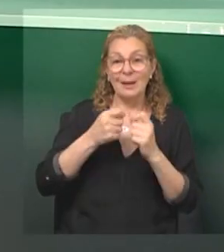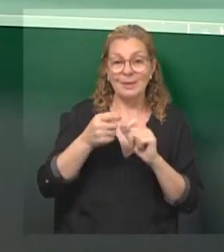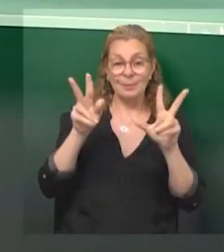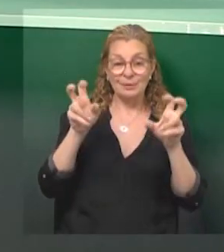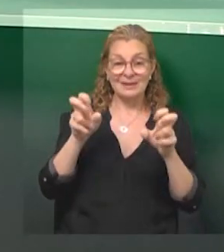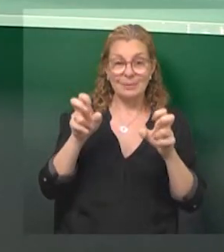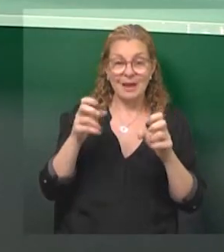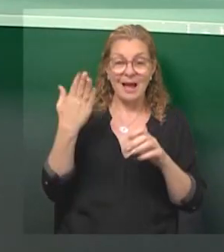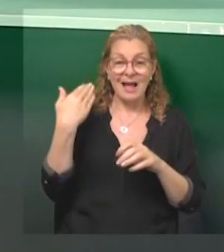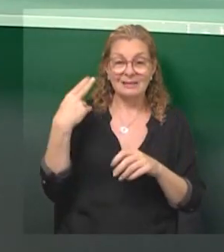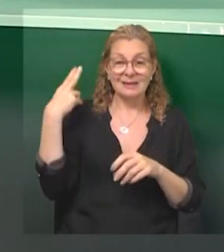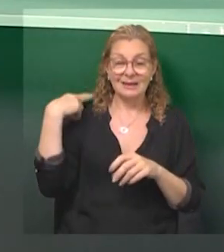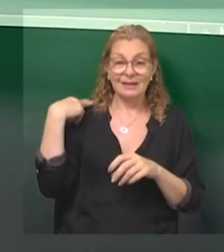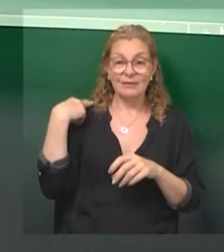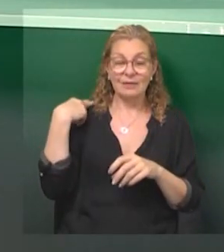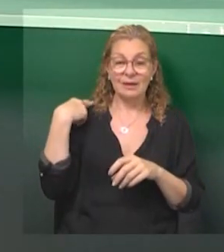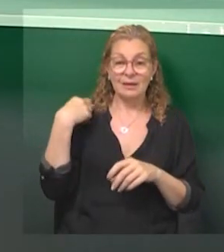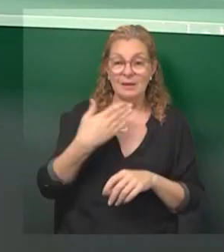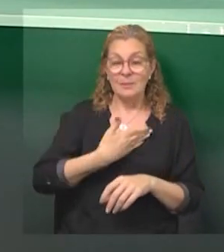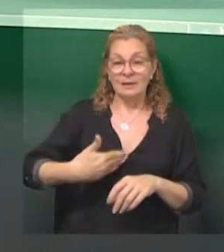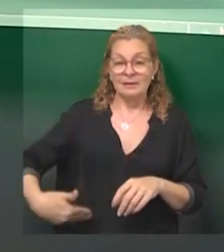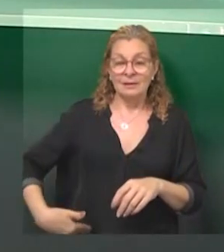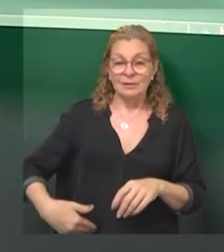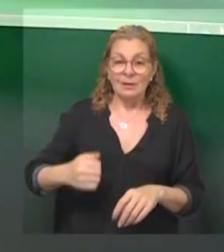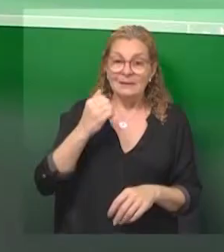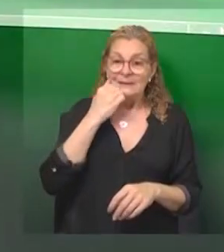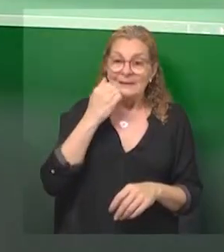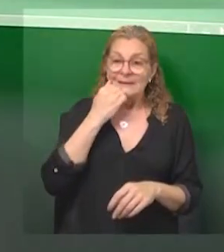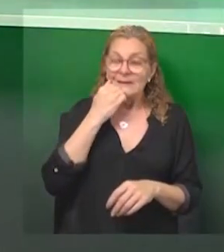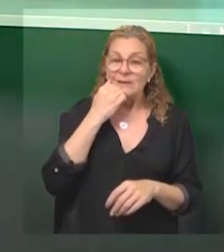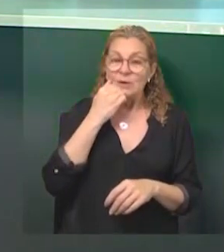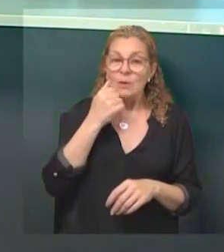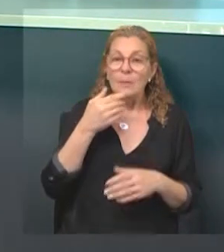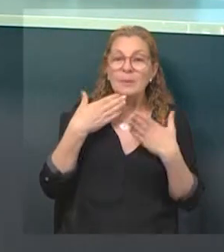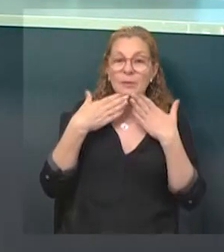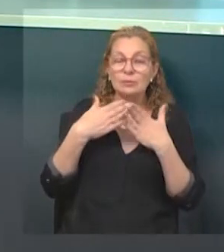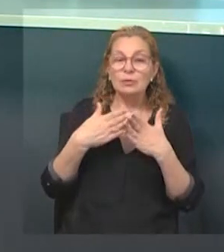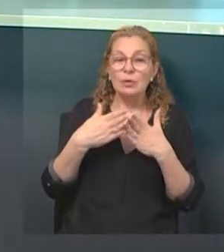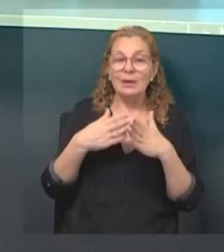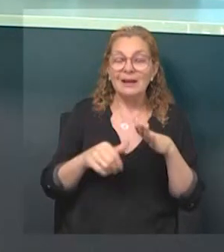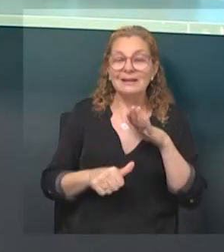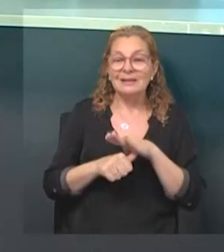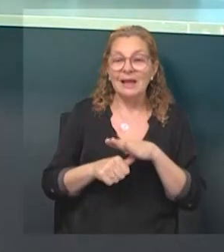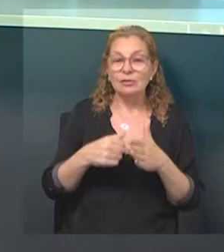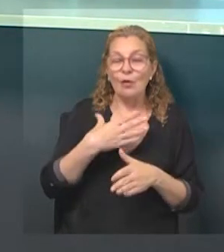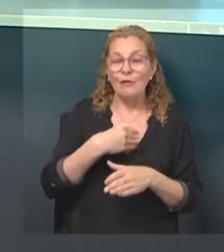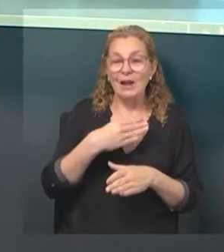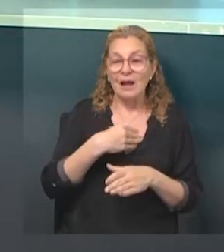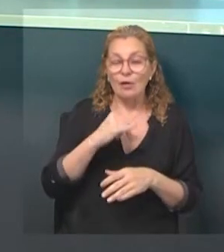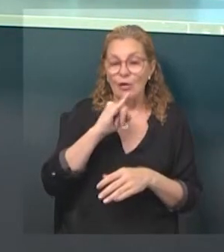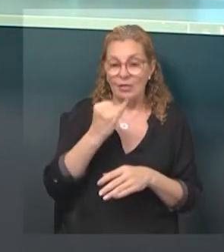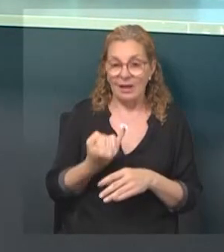tema el ex jefe de la custodia presidencial Alejandro astesiano cuestionó al candidato presidencial nacionalista